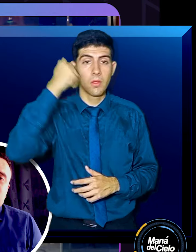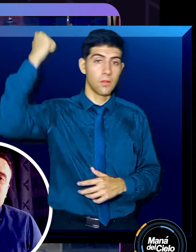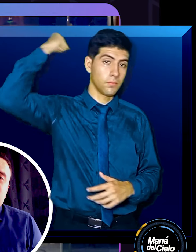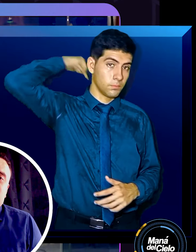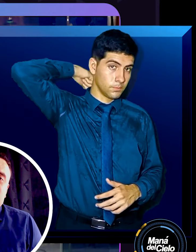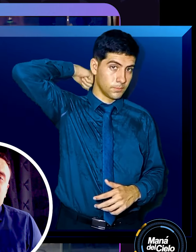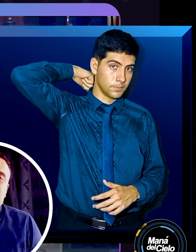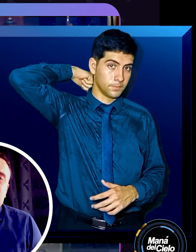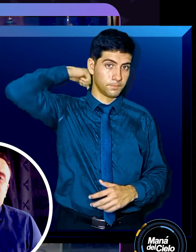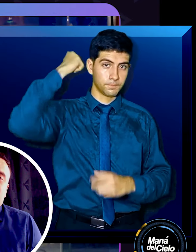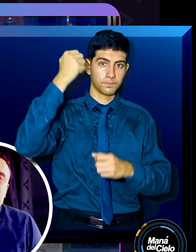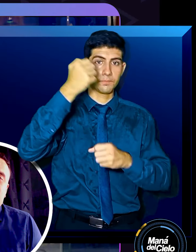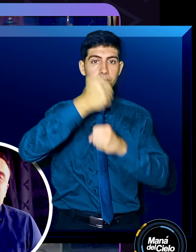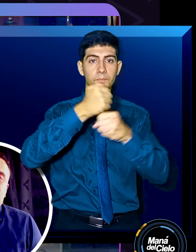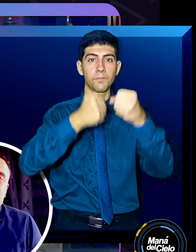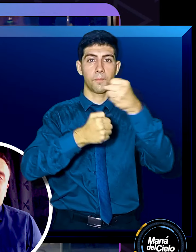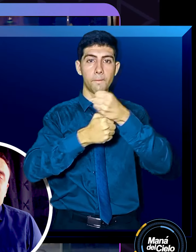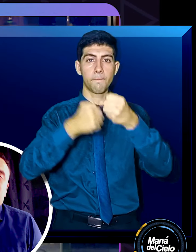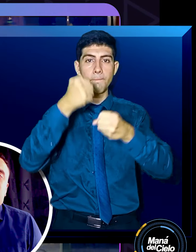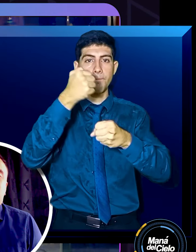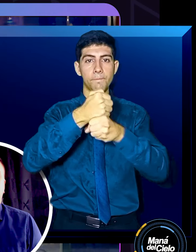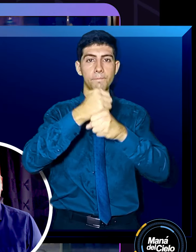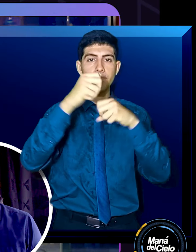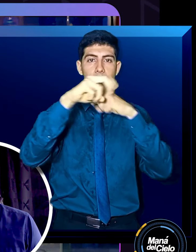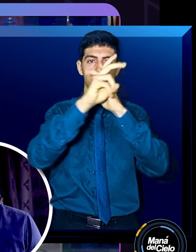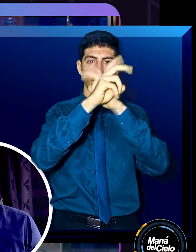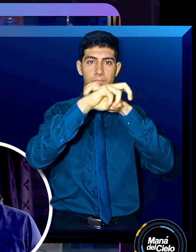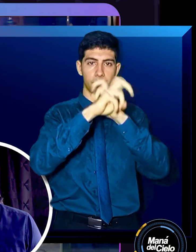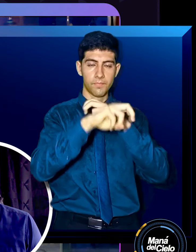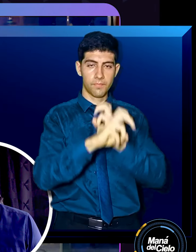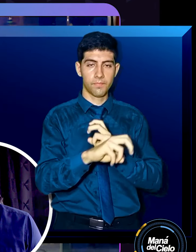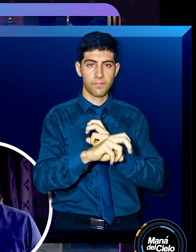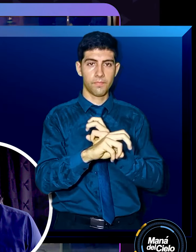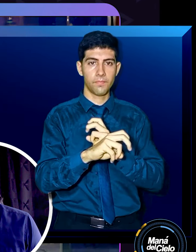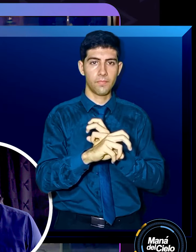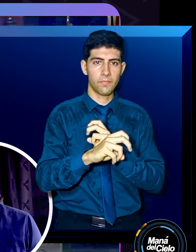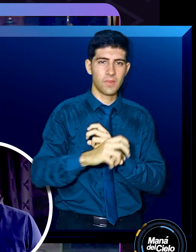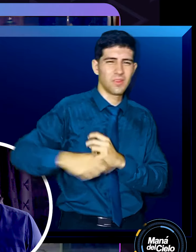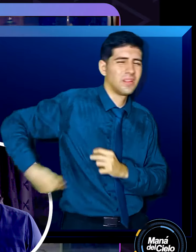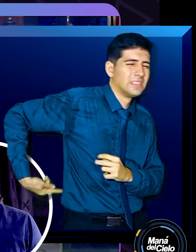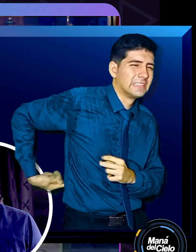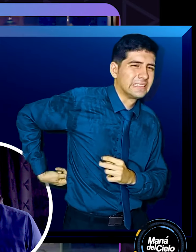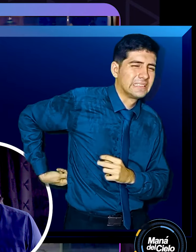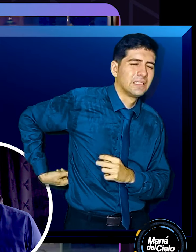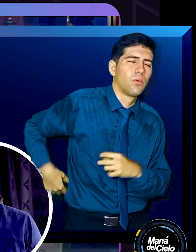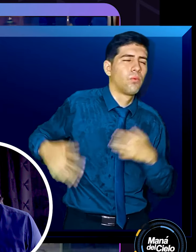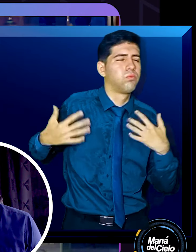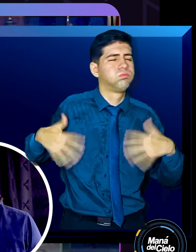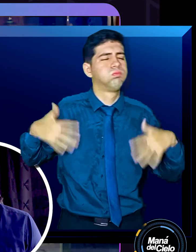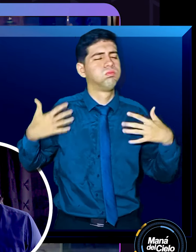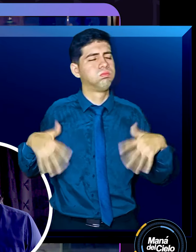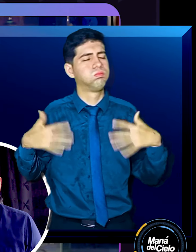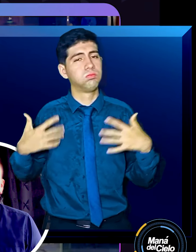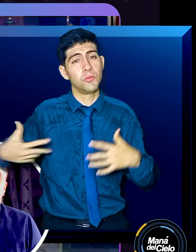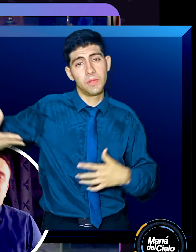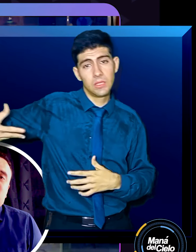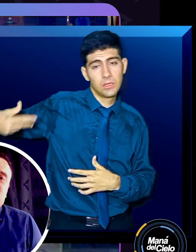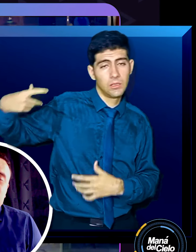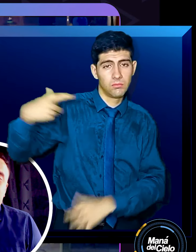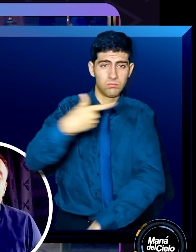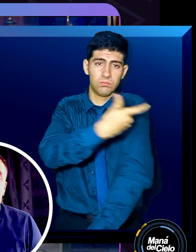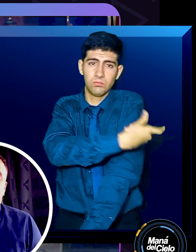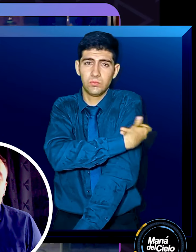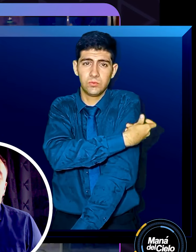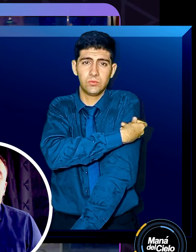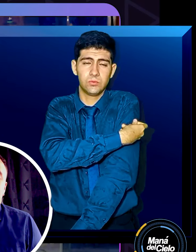columna, pero él no se enterró ninguna médula, ninguna astilla, sino que entre